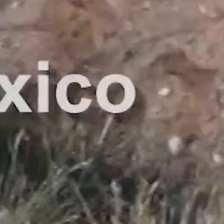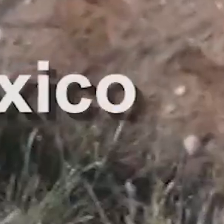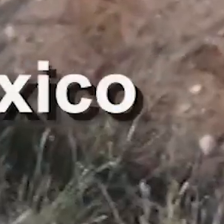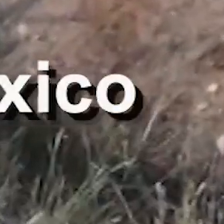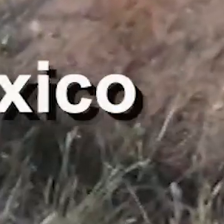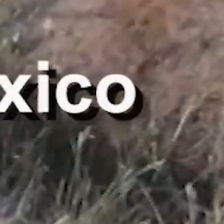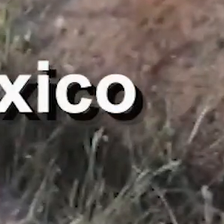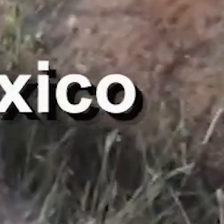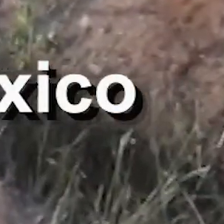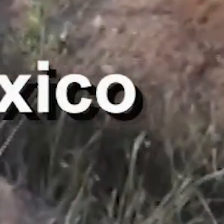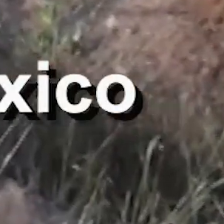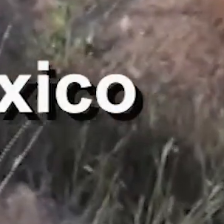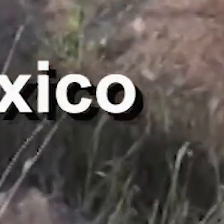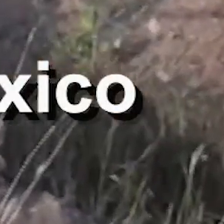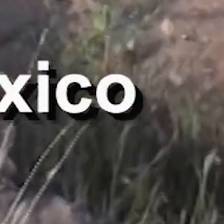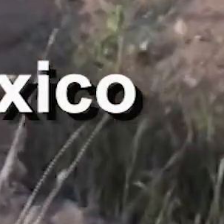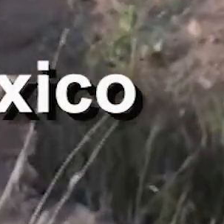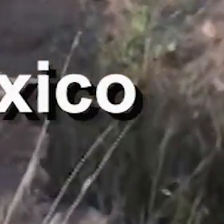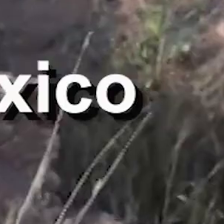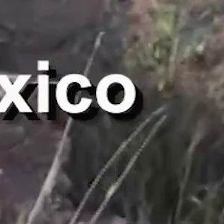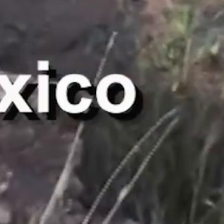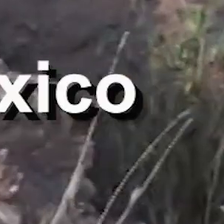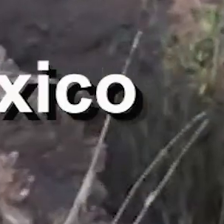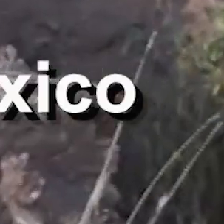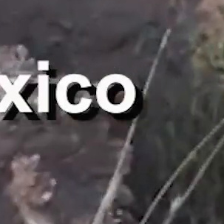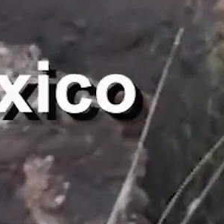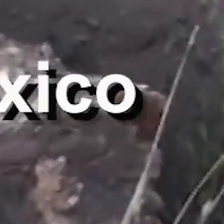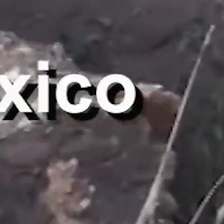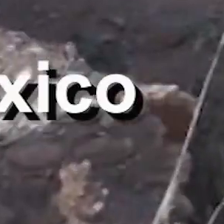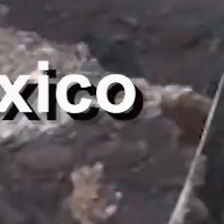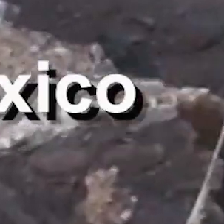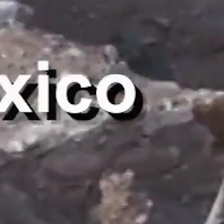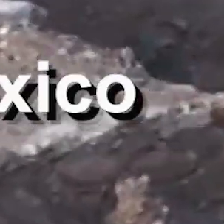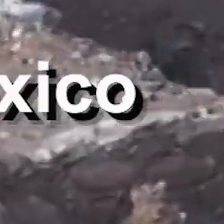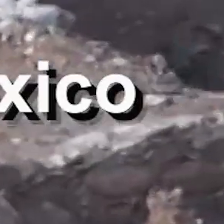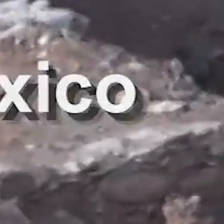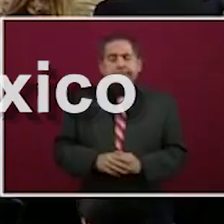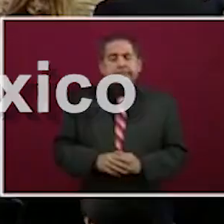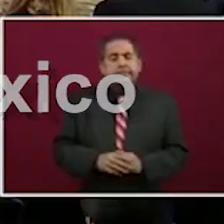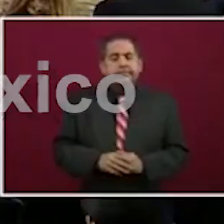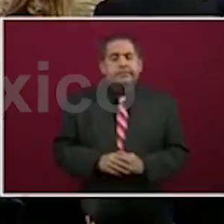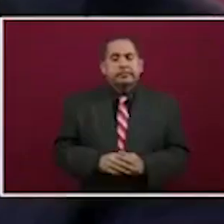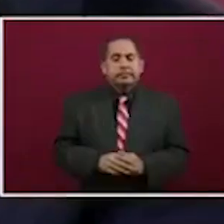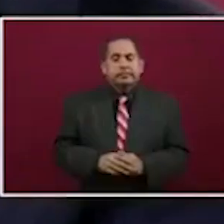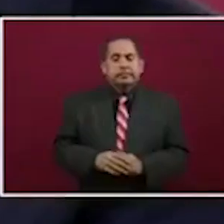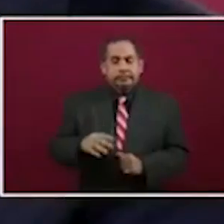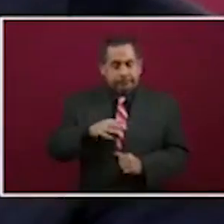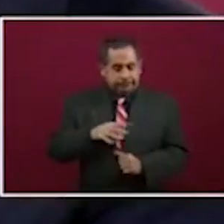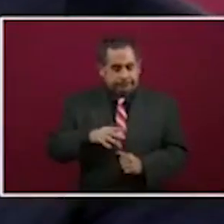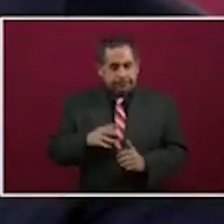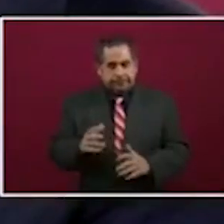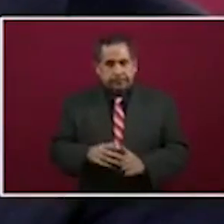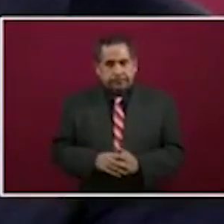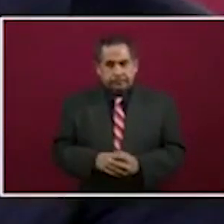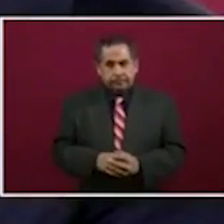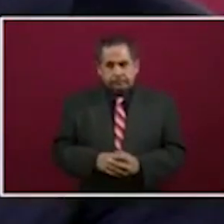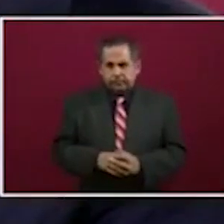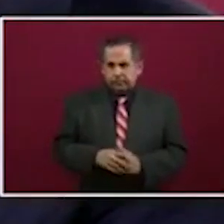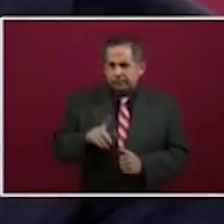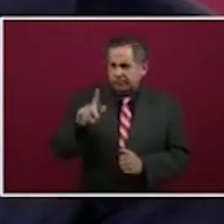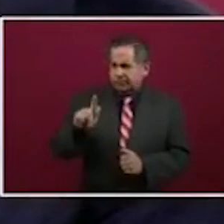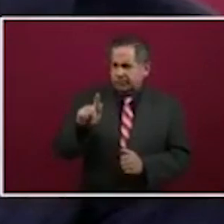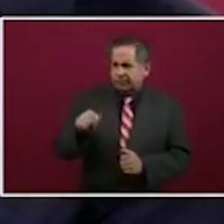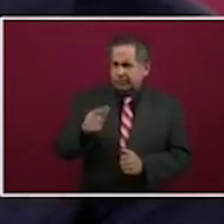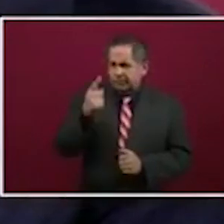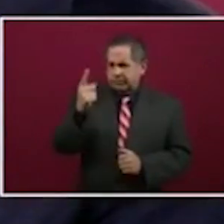40.000 las carpetas abiertas a nivel nacional que tienen que ver con la búsqueda de personas tenemos 71